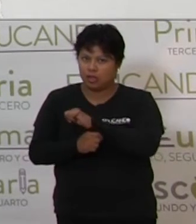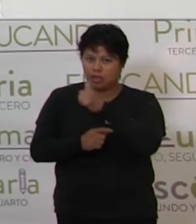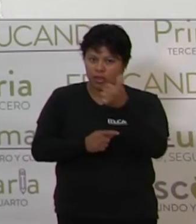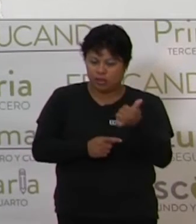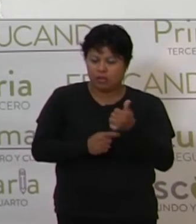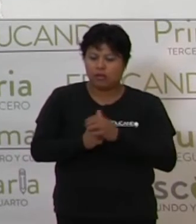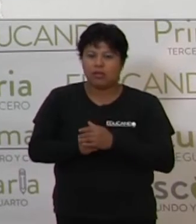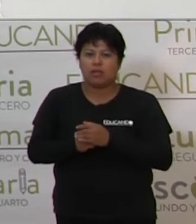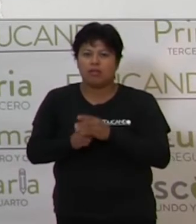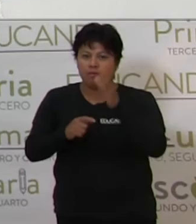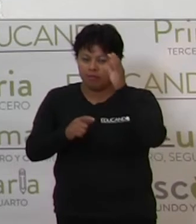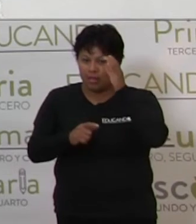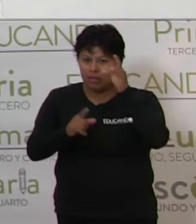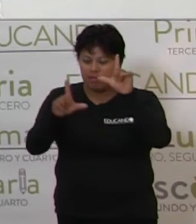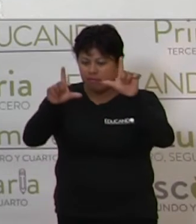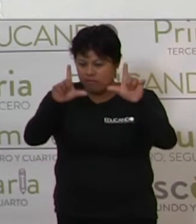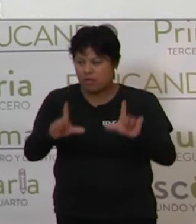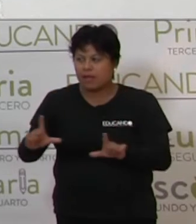siguiente imagen.